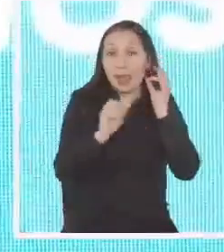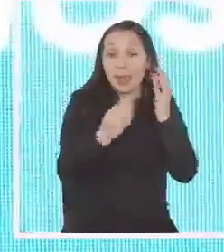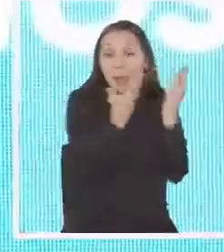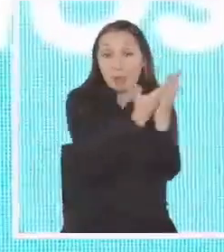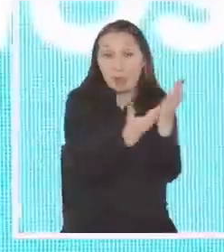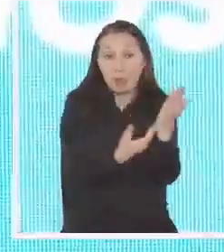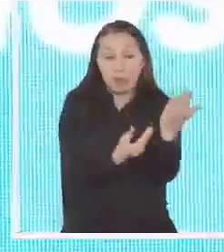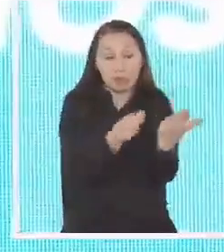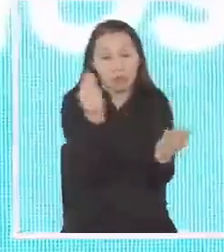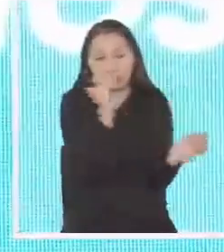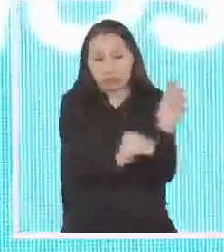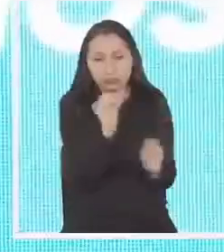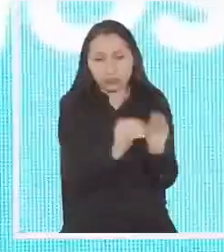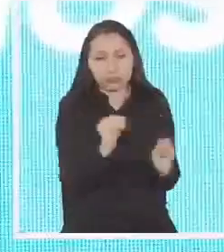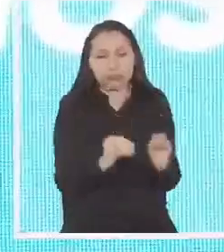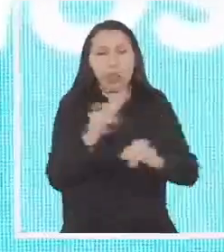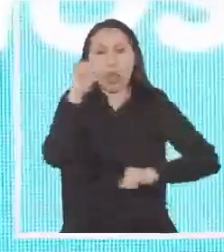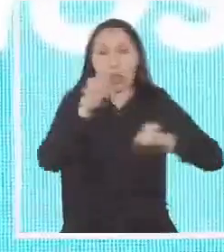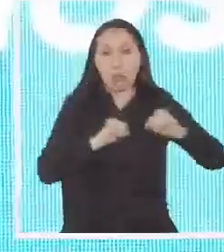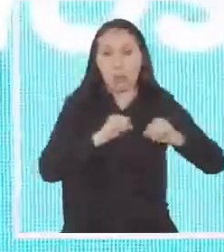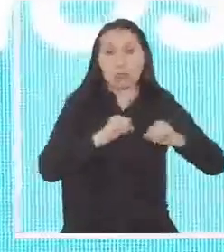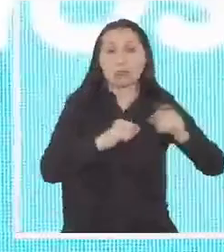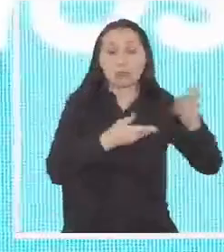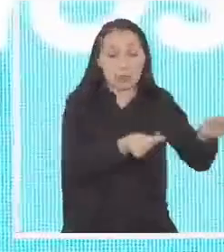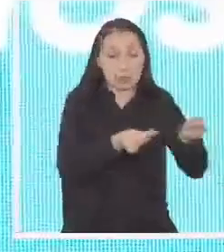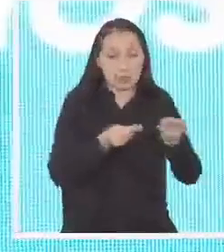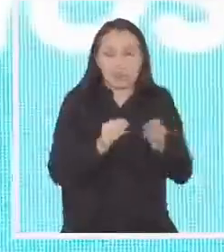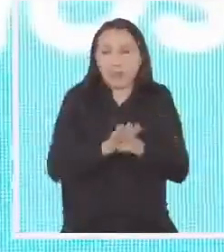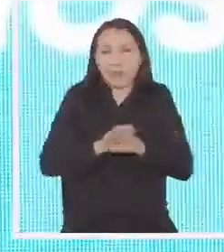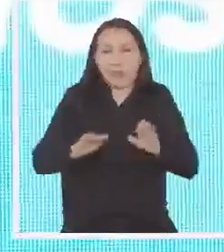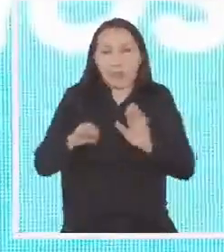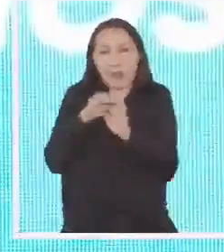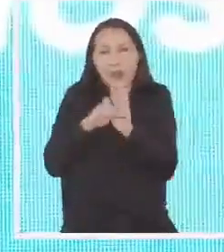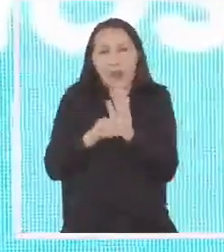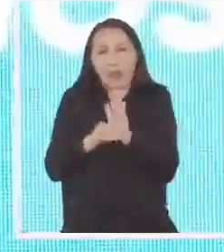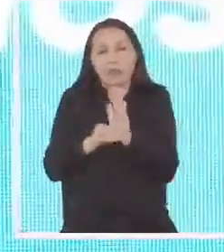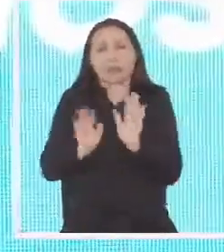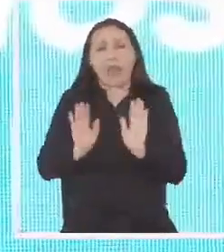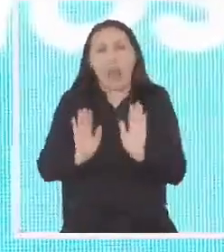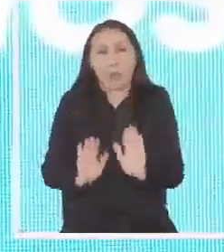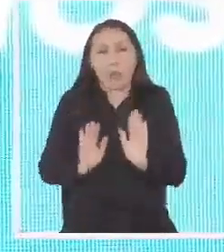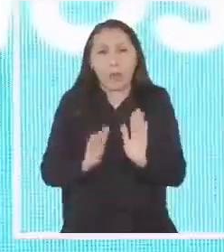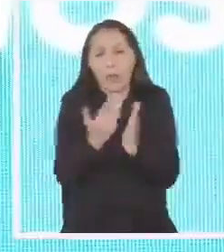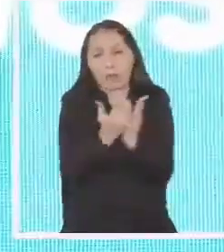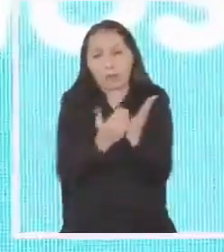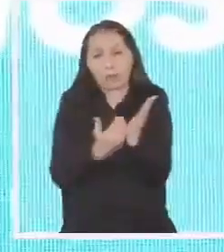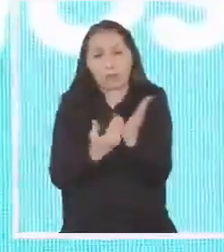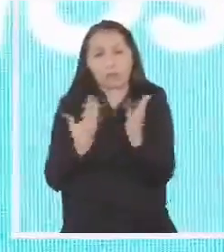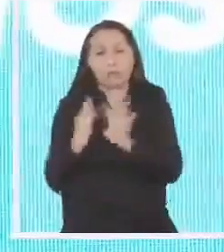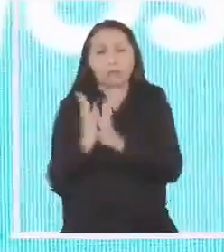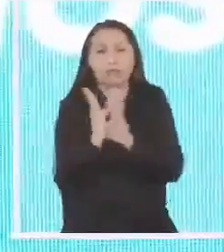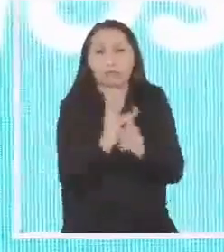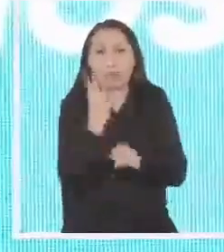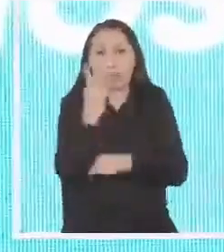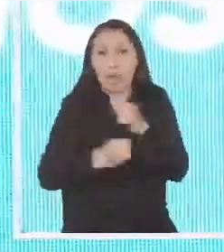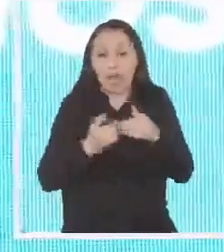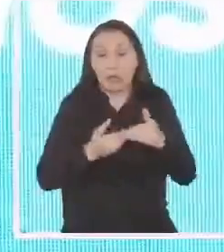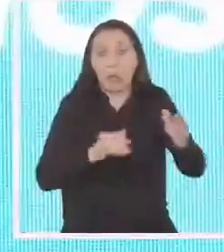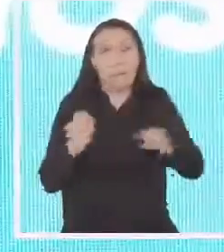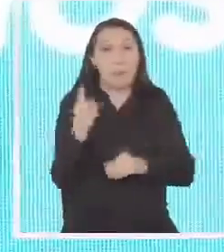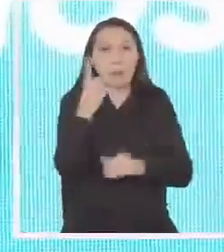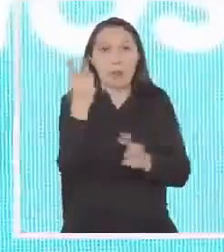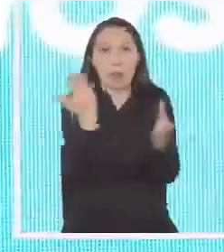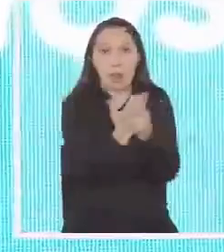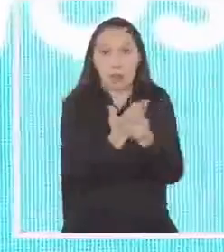elaborada desde el mundo empresarial para terminar con las listas de espera de aquí a 3 años. Es la primera carpeta que tengo hoy